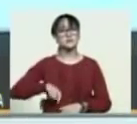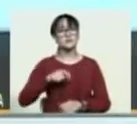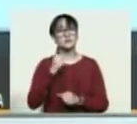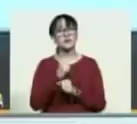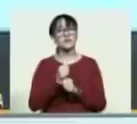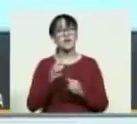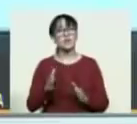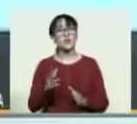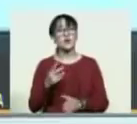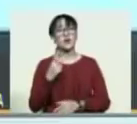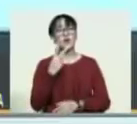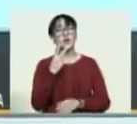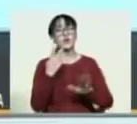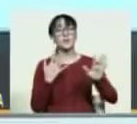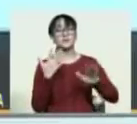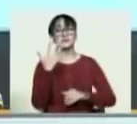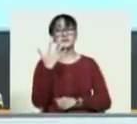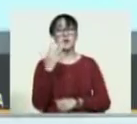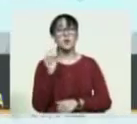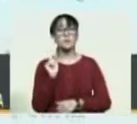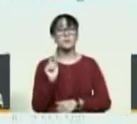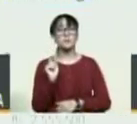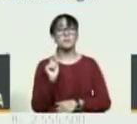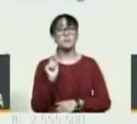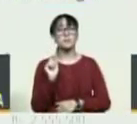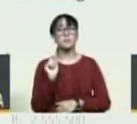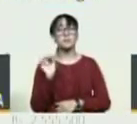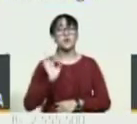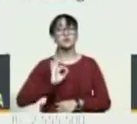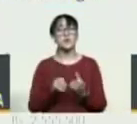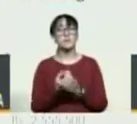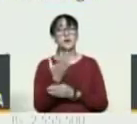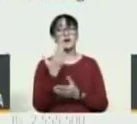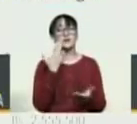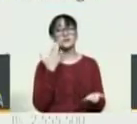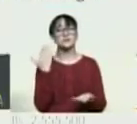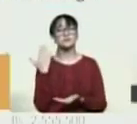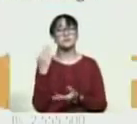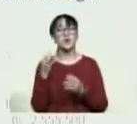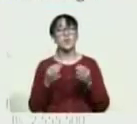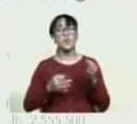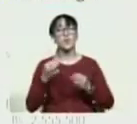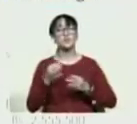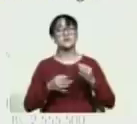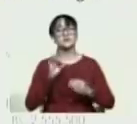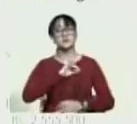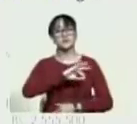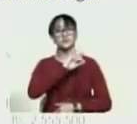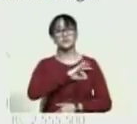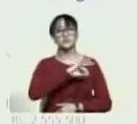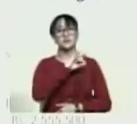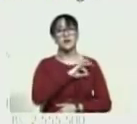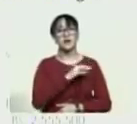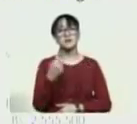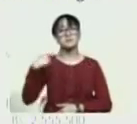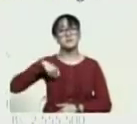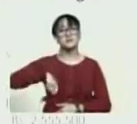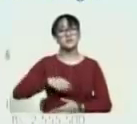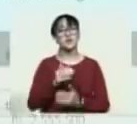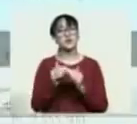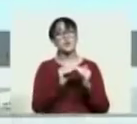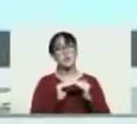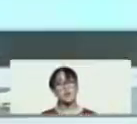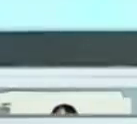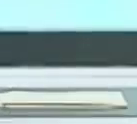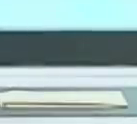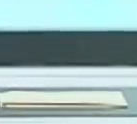del 95% por el 1 de mayo de 2018. Justicia social, inversión para la igualdad